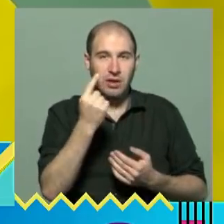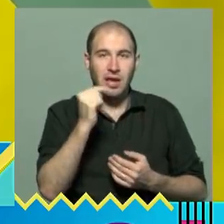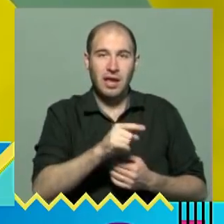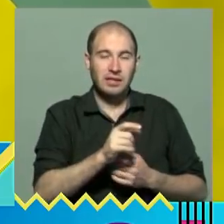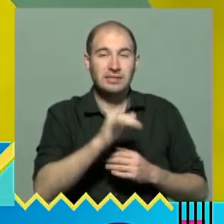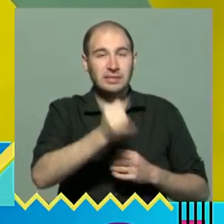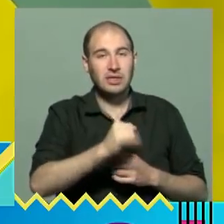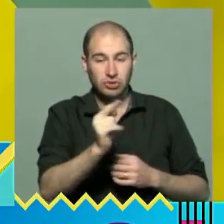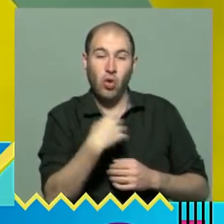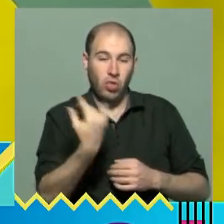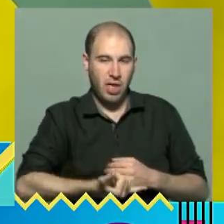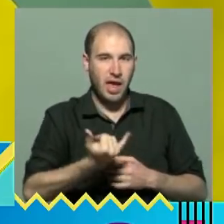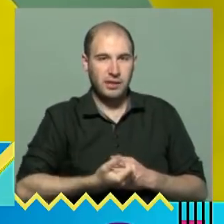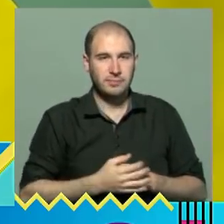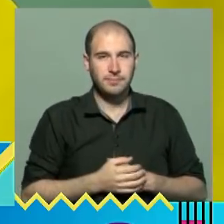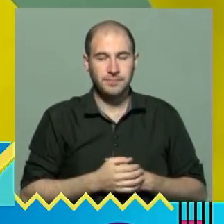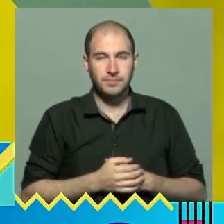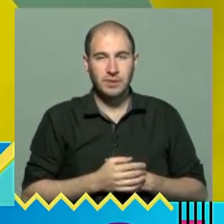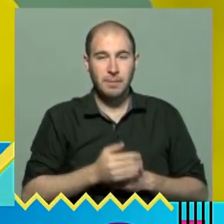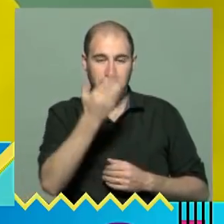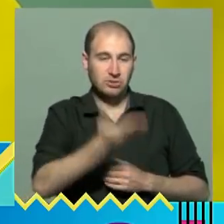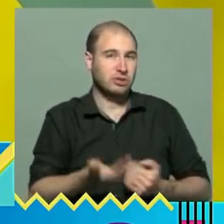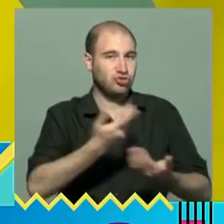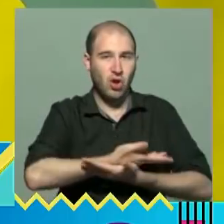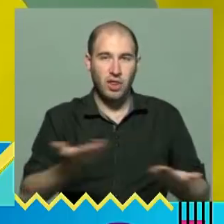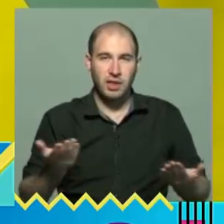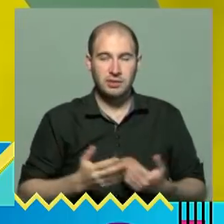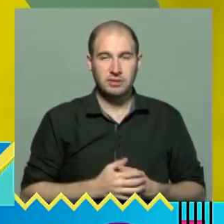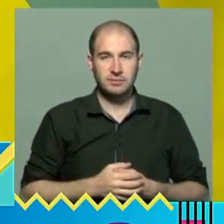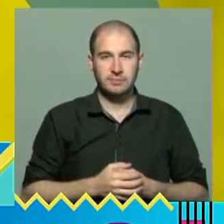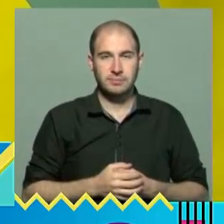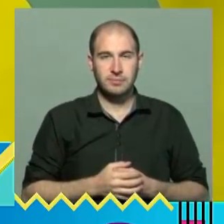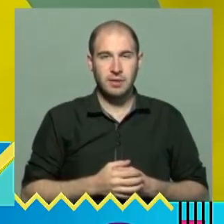tener y que tenemos todo ser humano.